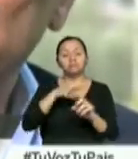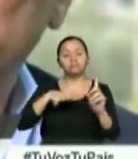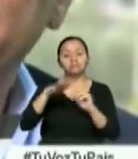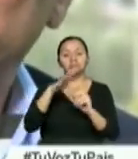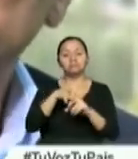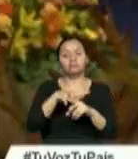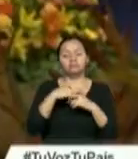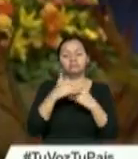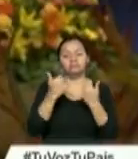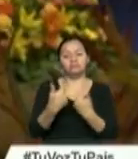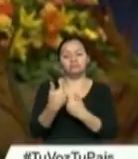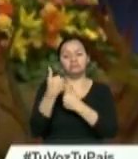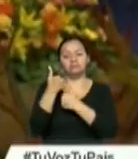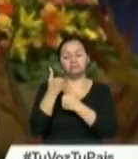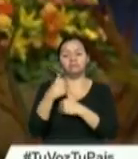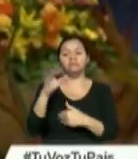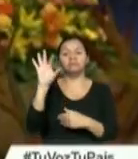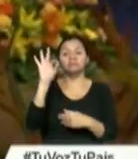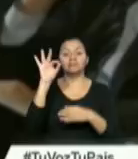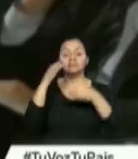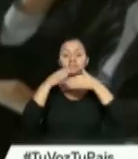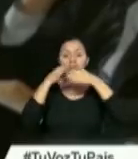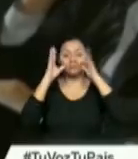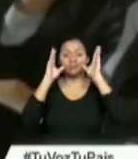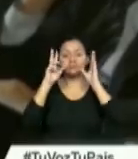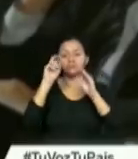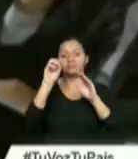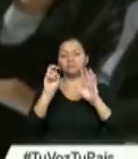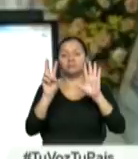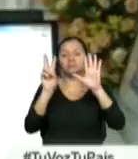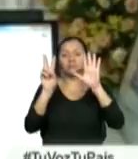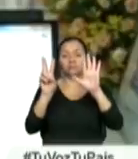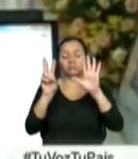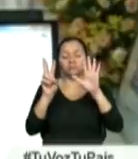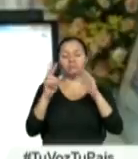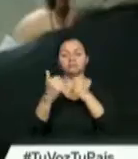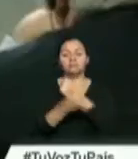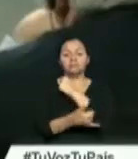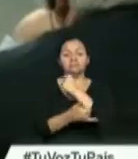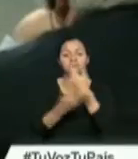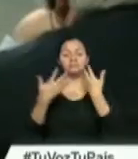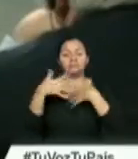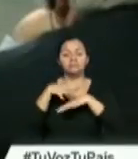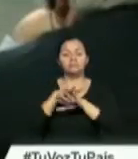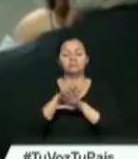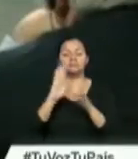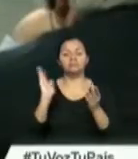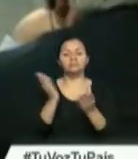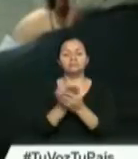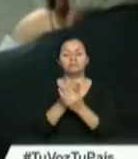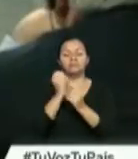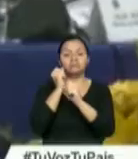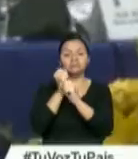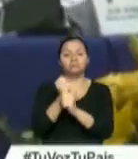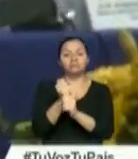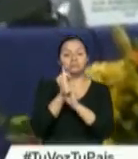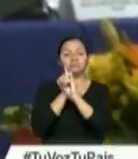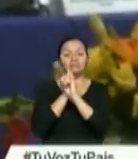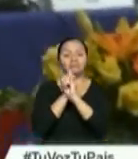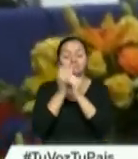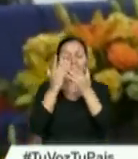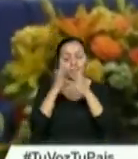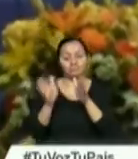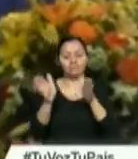de enfrentar los retos. El 9 de diciembre de 2007, los países integrantes suscribieron el acta fundacional de la institución.